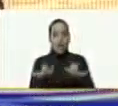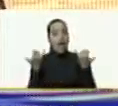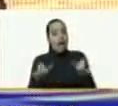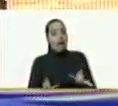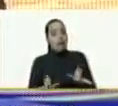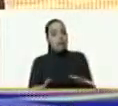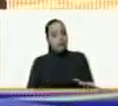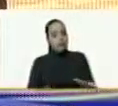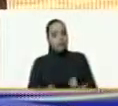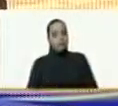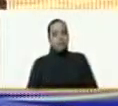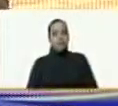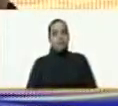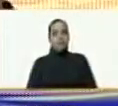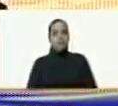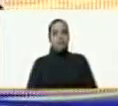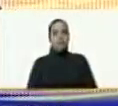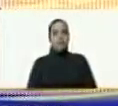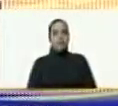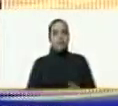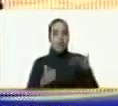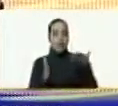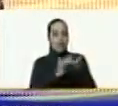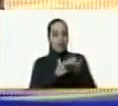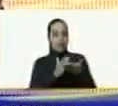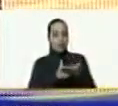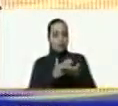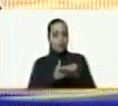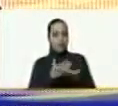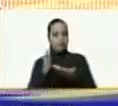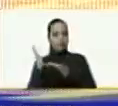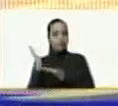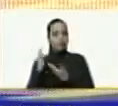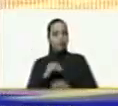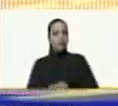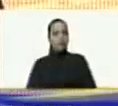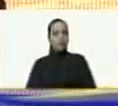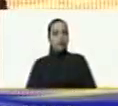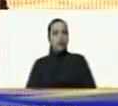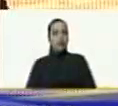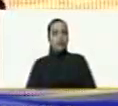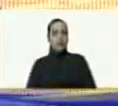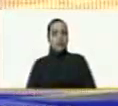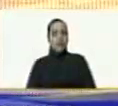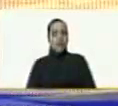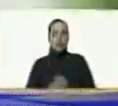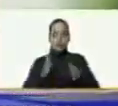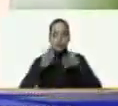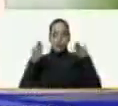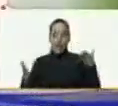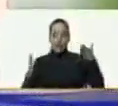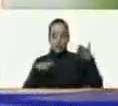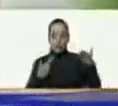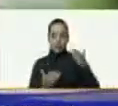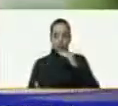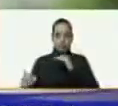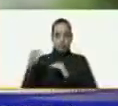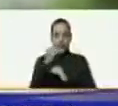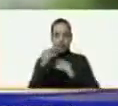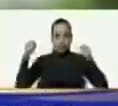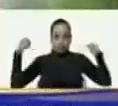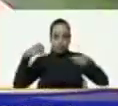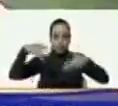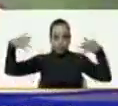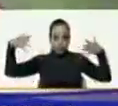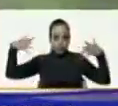tenemos, a propósito del libro de Atilio Aarón, el gran reto de superar a los hechiceros